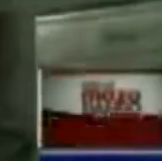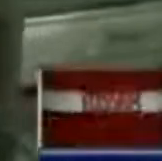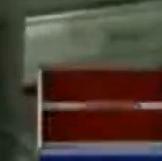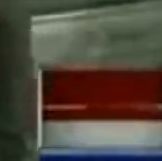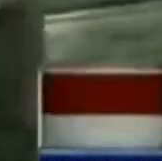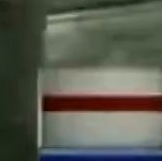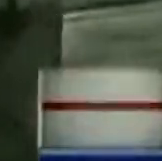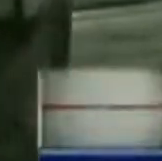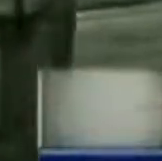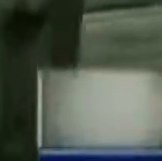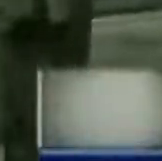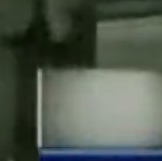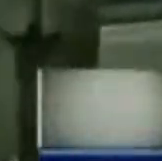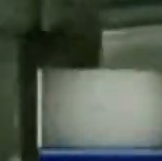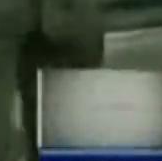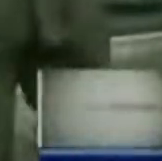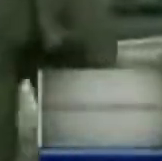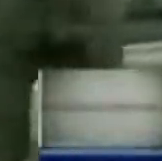llegaré